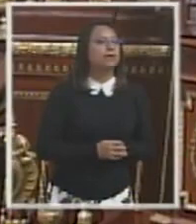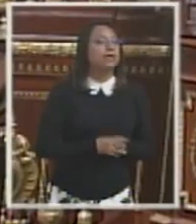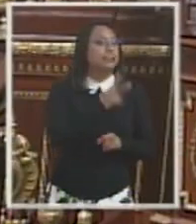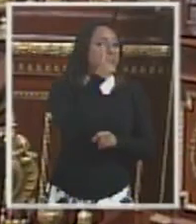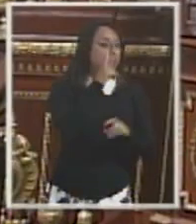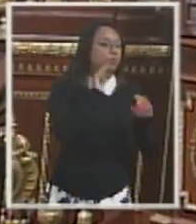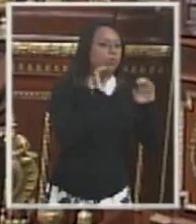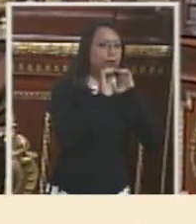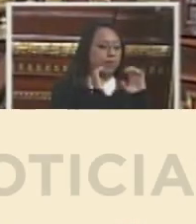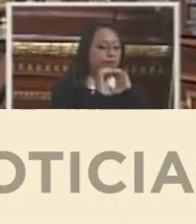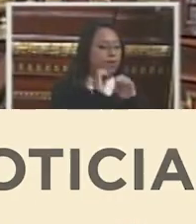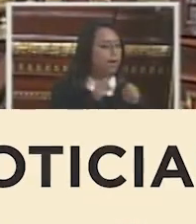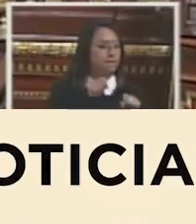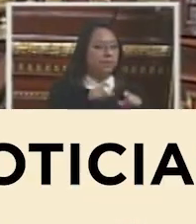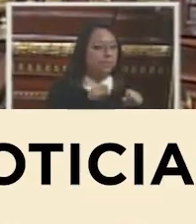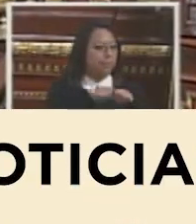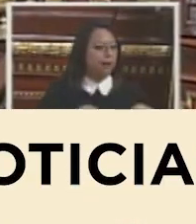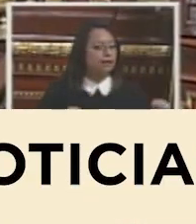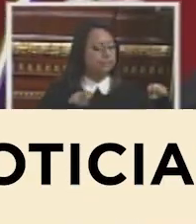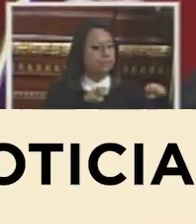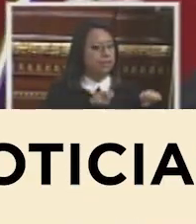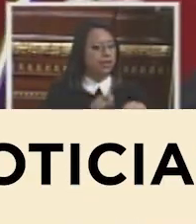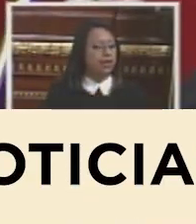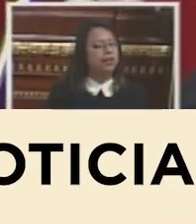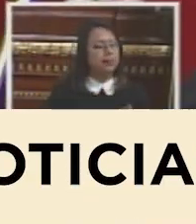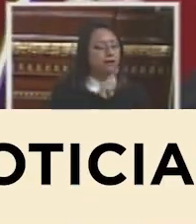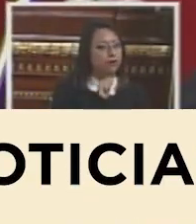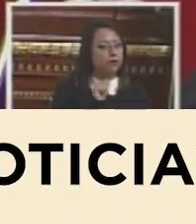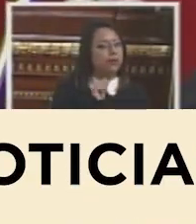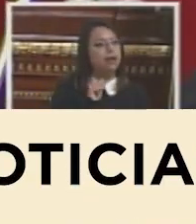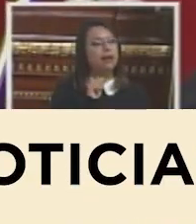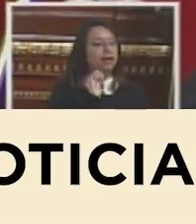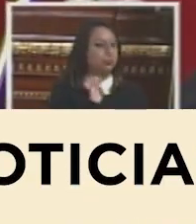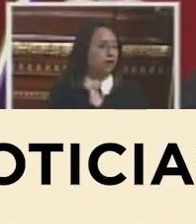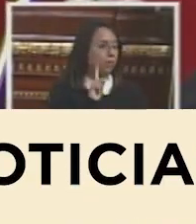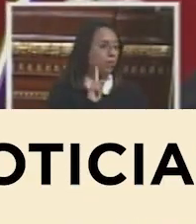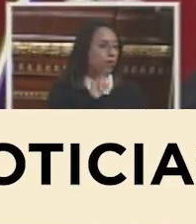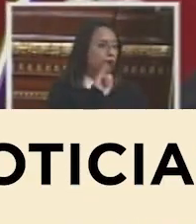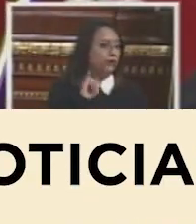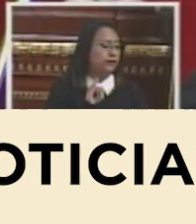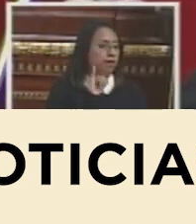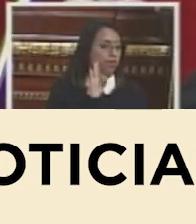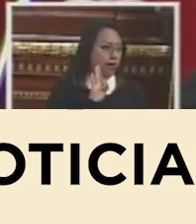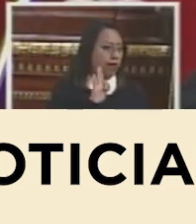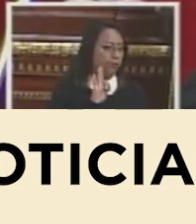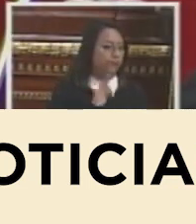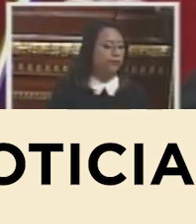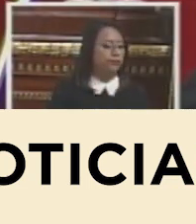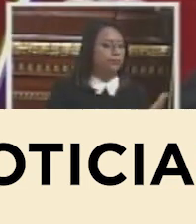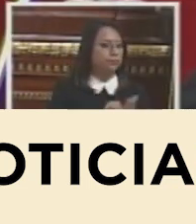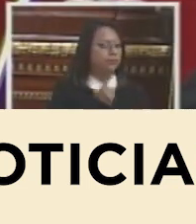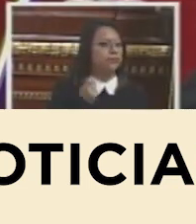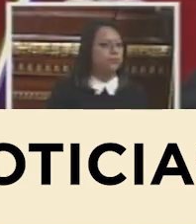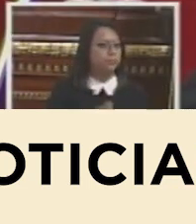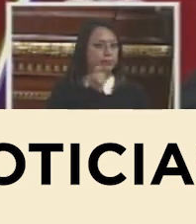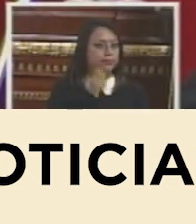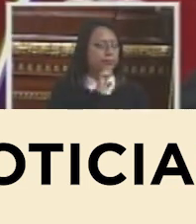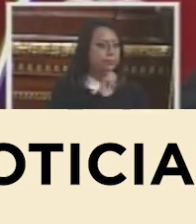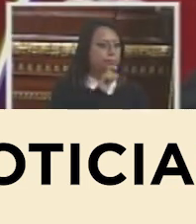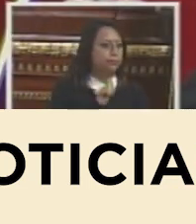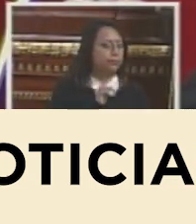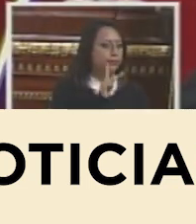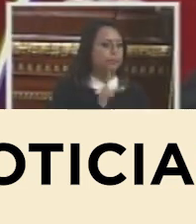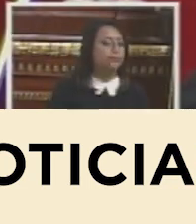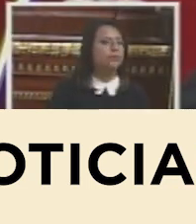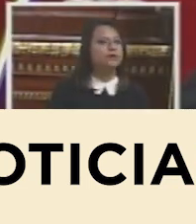a realizar una investigación pronta expedita e integral sobre las causas que provocaron el choque de trenes del pasado